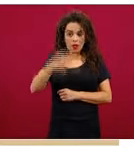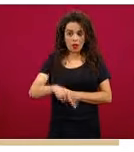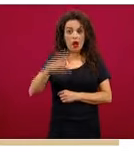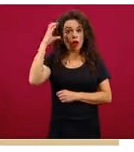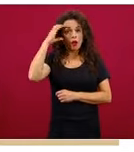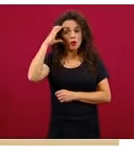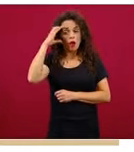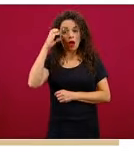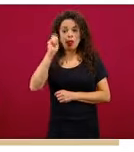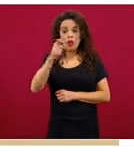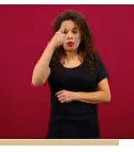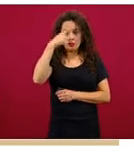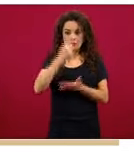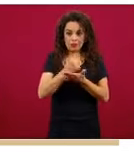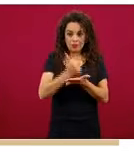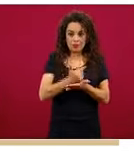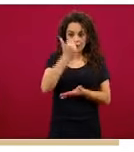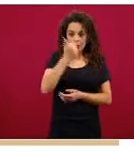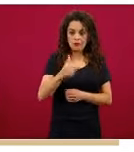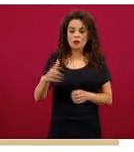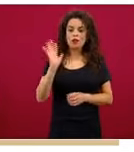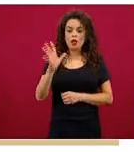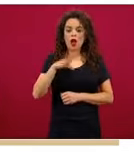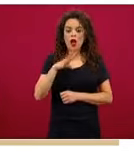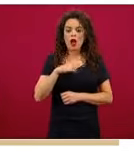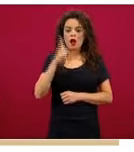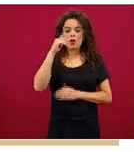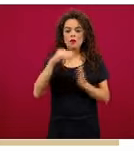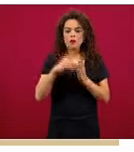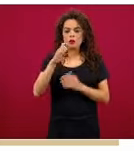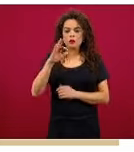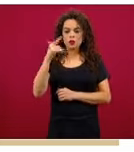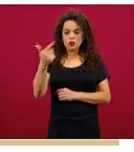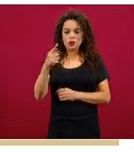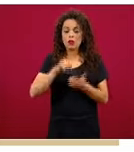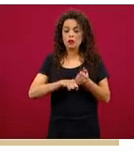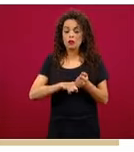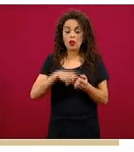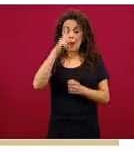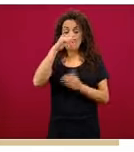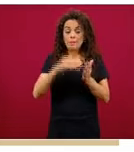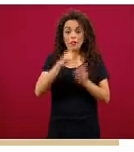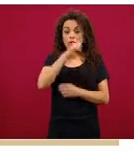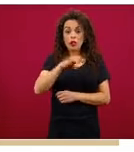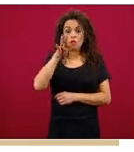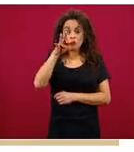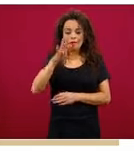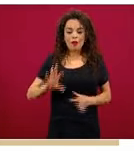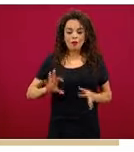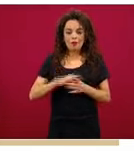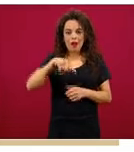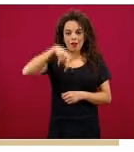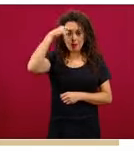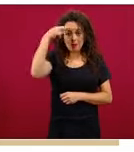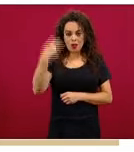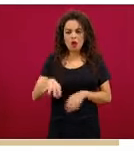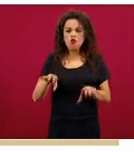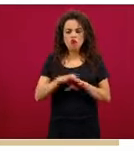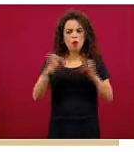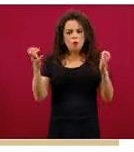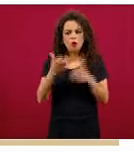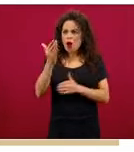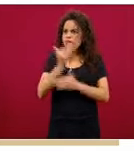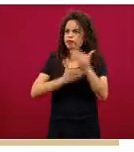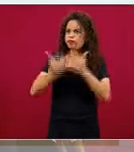se ganaron 1.657, de las cuales 1.119 corresponden a México. ¿Y esto cómo lo hemos logrado? No nada más con